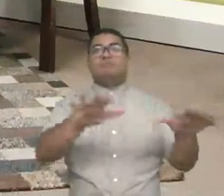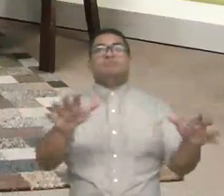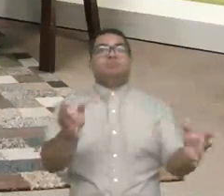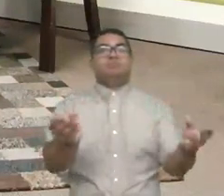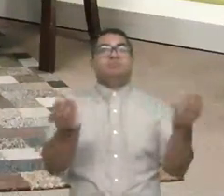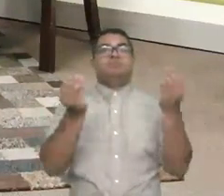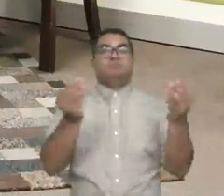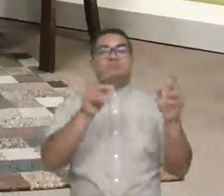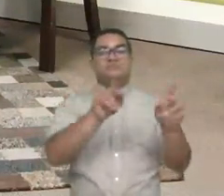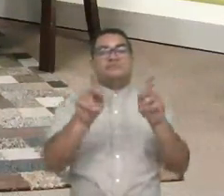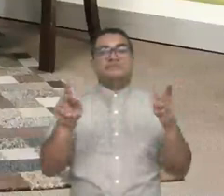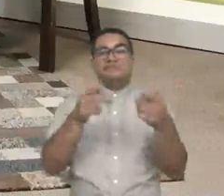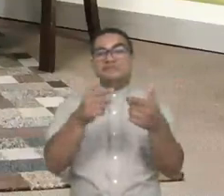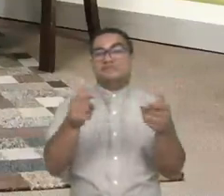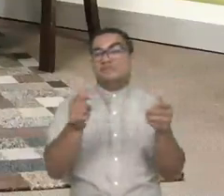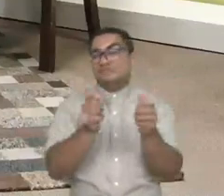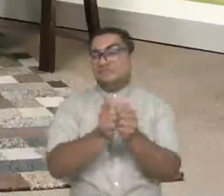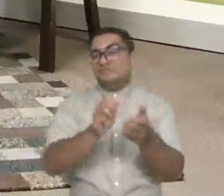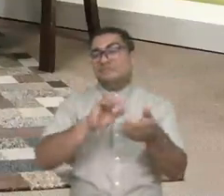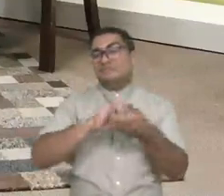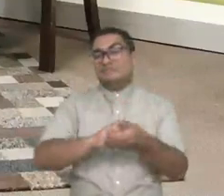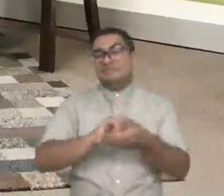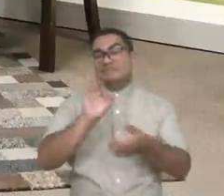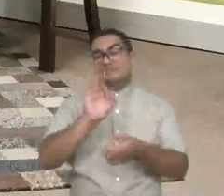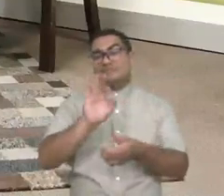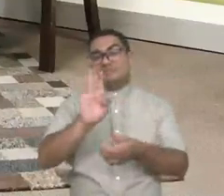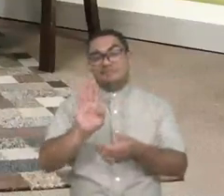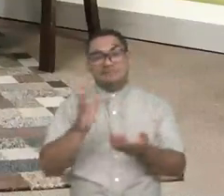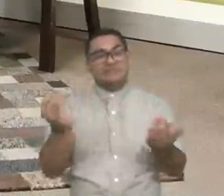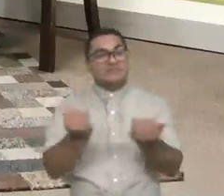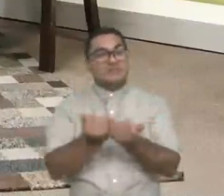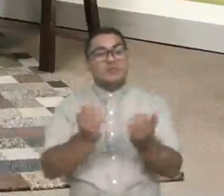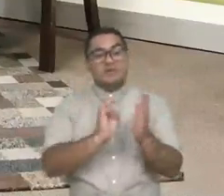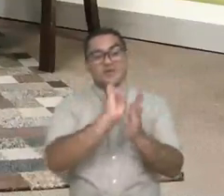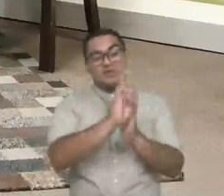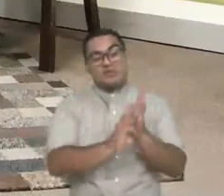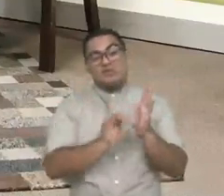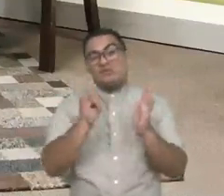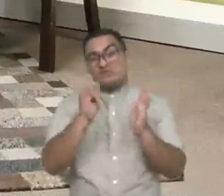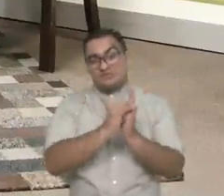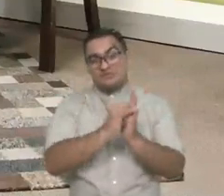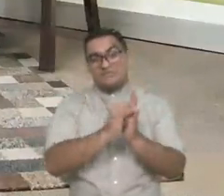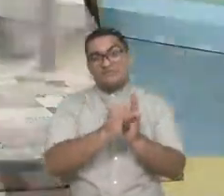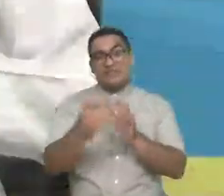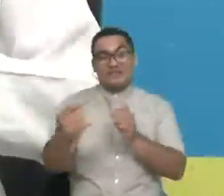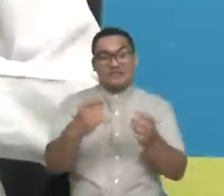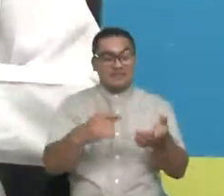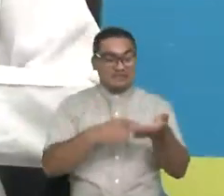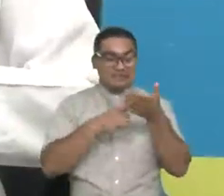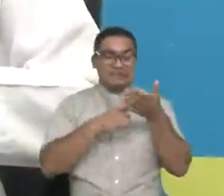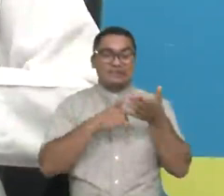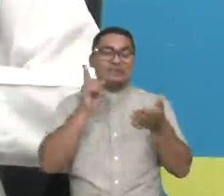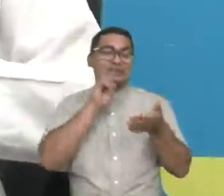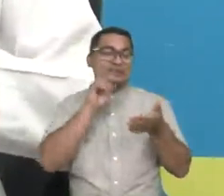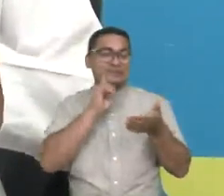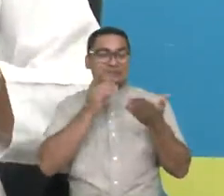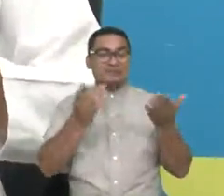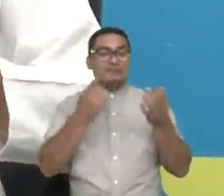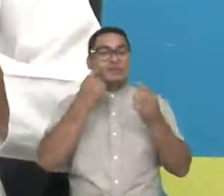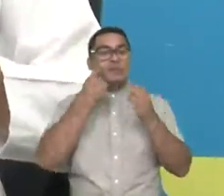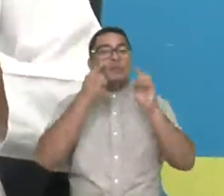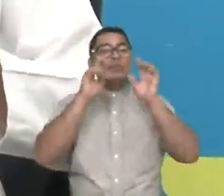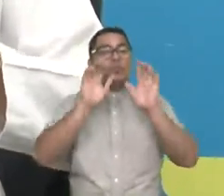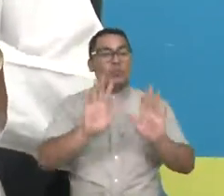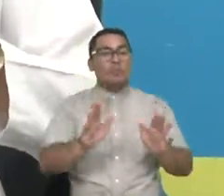que están en mi grupo de amigos. ¿Me entiendes? Y en los WhatsApp pasa lo mismo. Por eso es que debemos de tener mucho cuidado. A